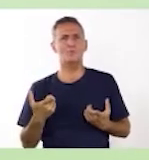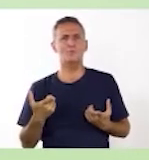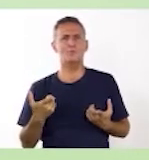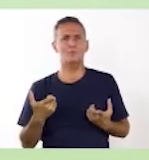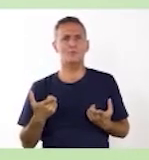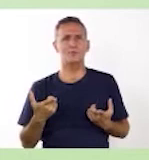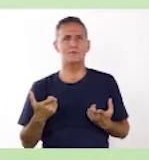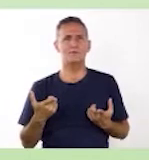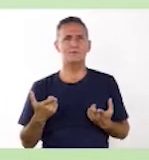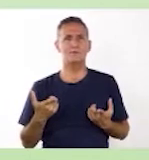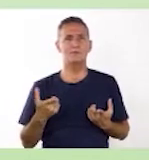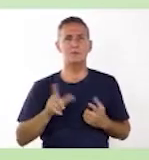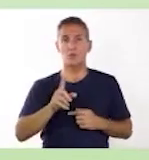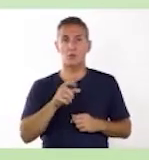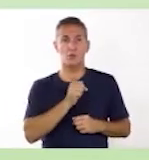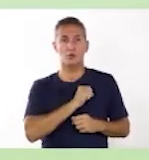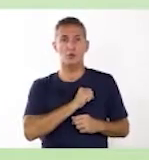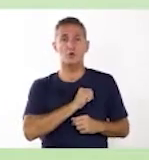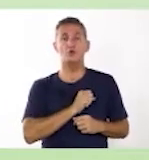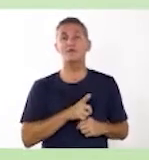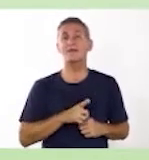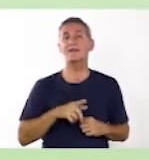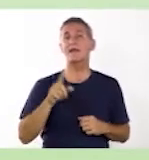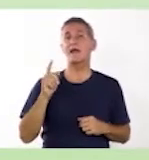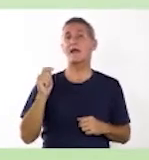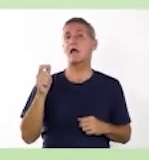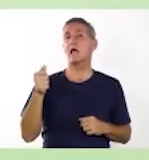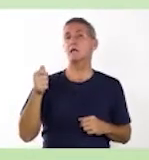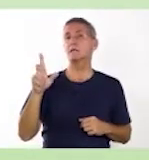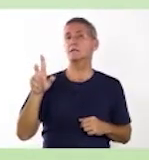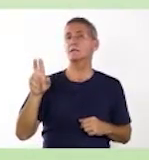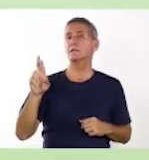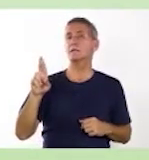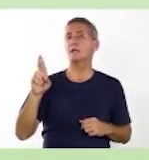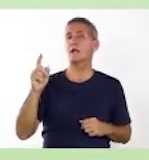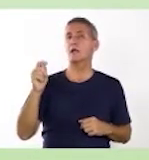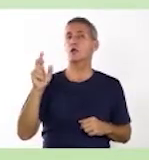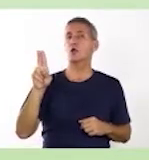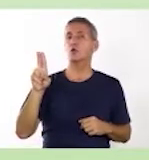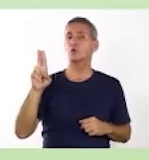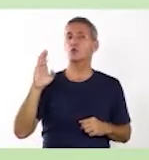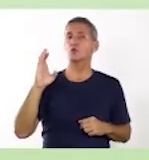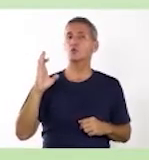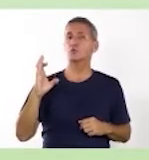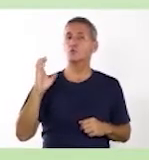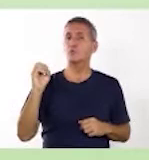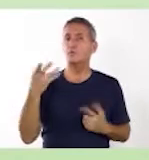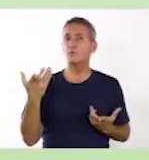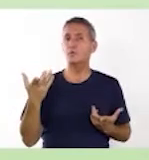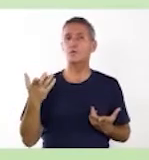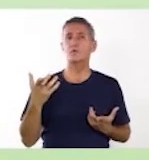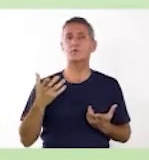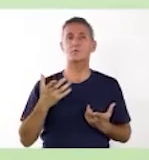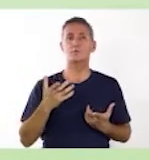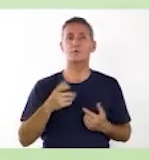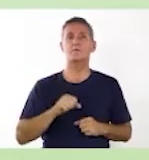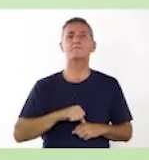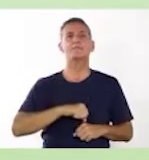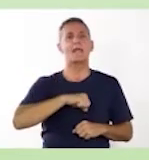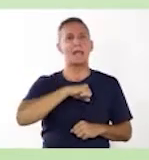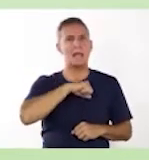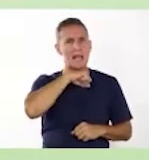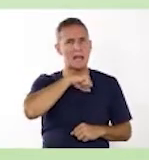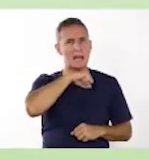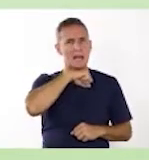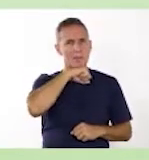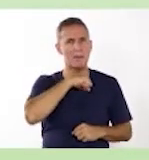estos personajes porque no quieren a Tartufo, pero ella dice que es todo lo mejor. Por eso aquí